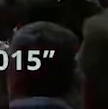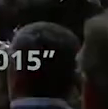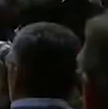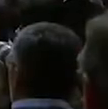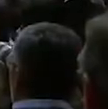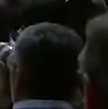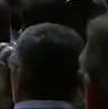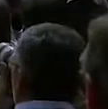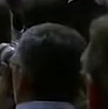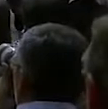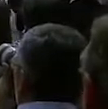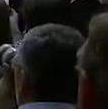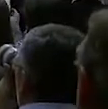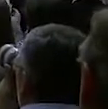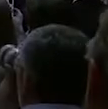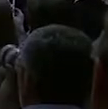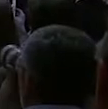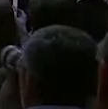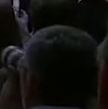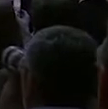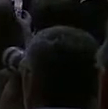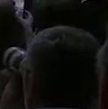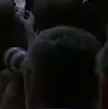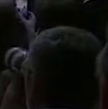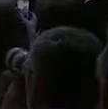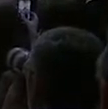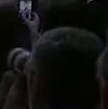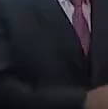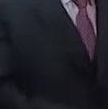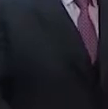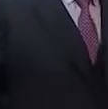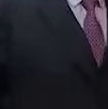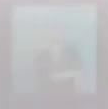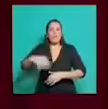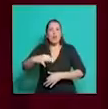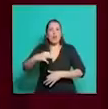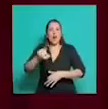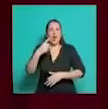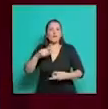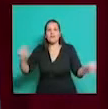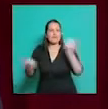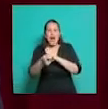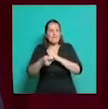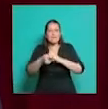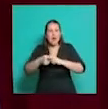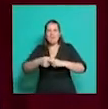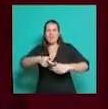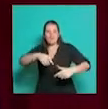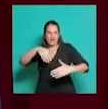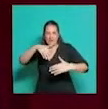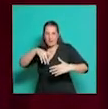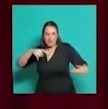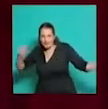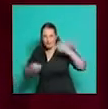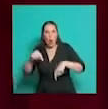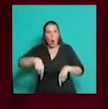derechos a los trabajadores, sino poder darle herramientas a los que generan el empleo de que realmente